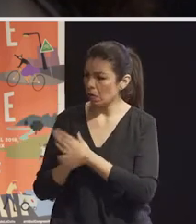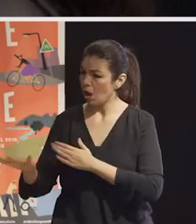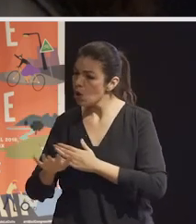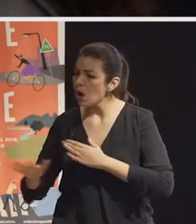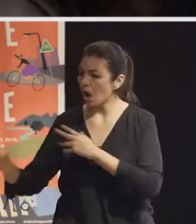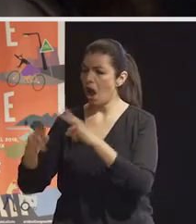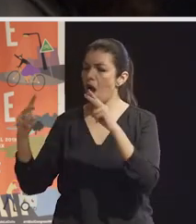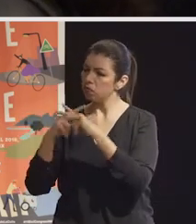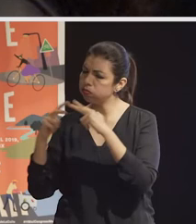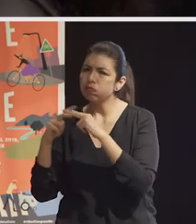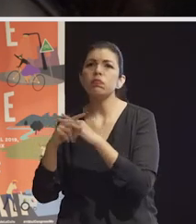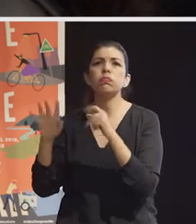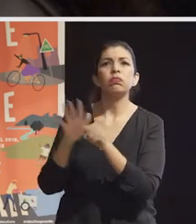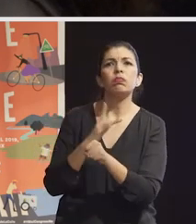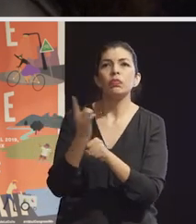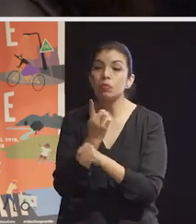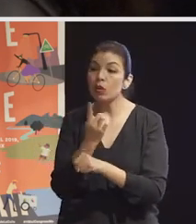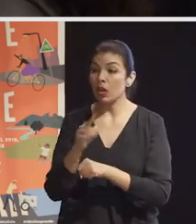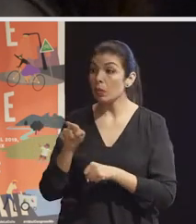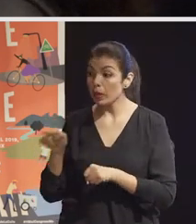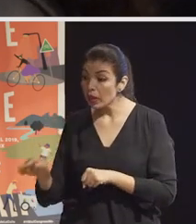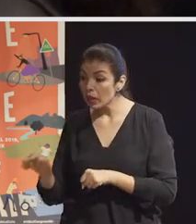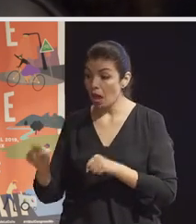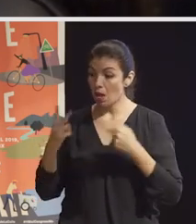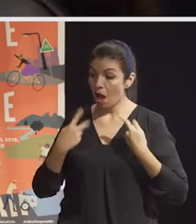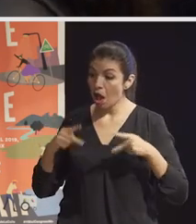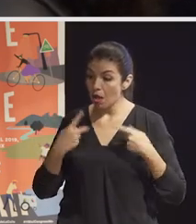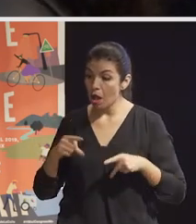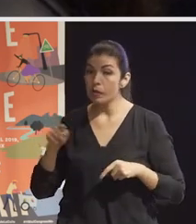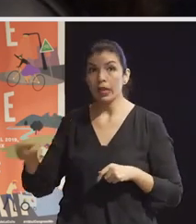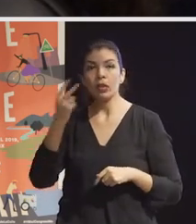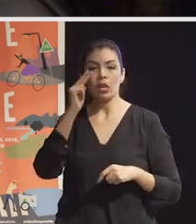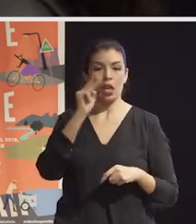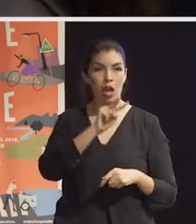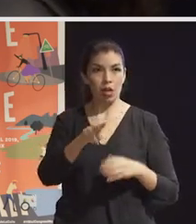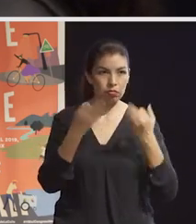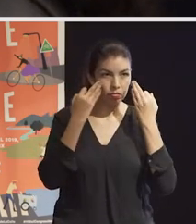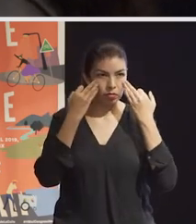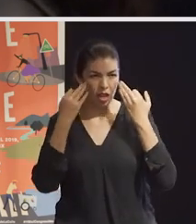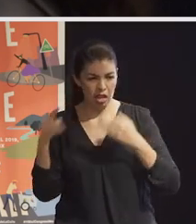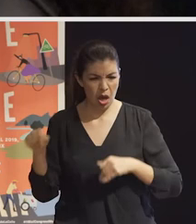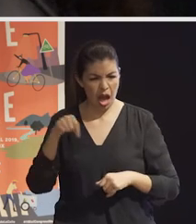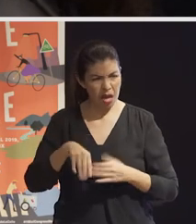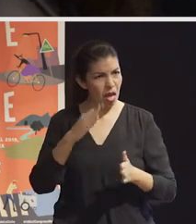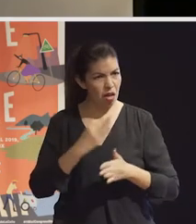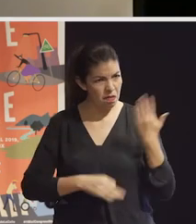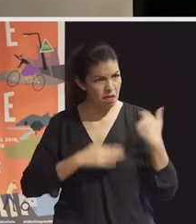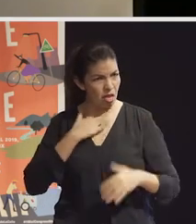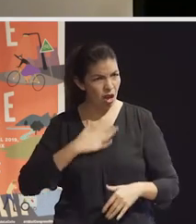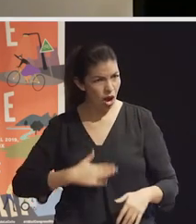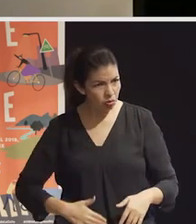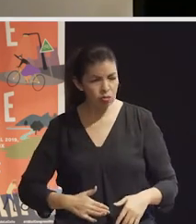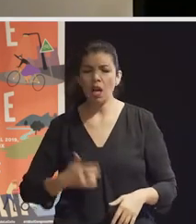exigiendo de un modo que no es el correcto entonces este por eso el politizar a la gente y